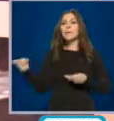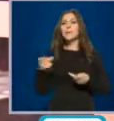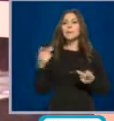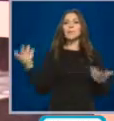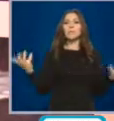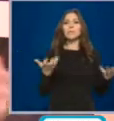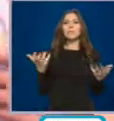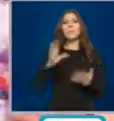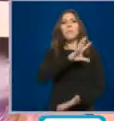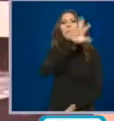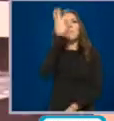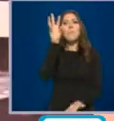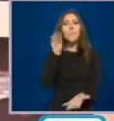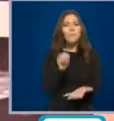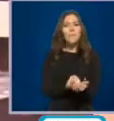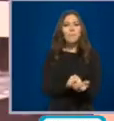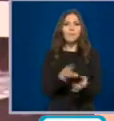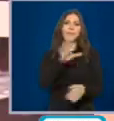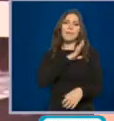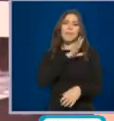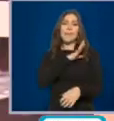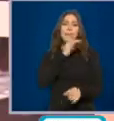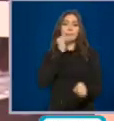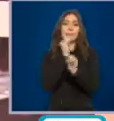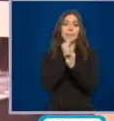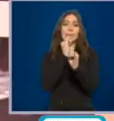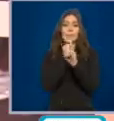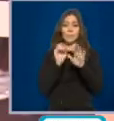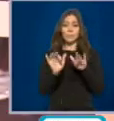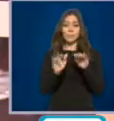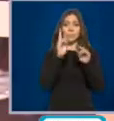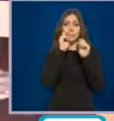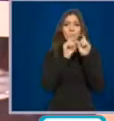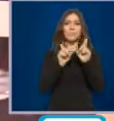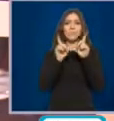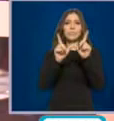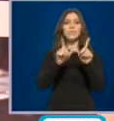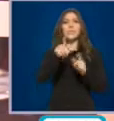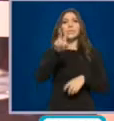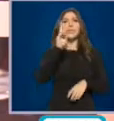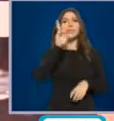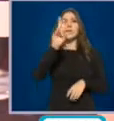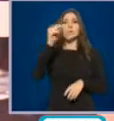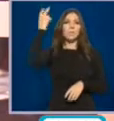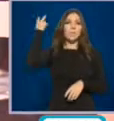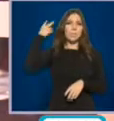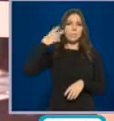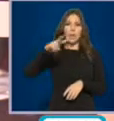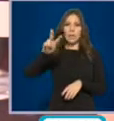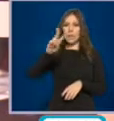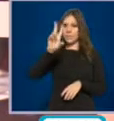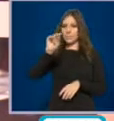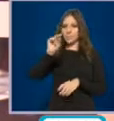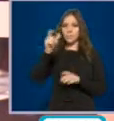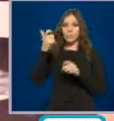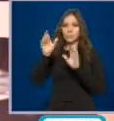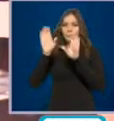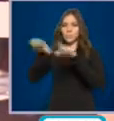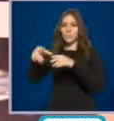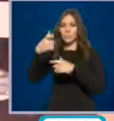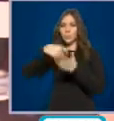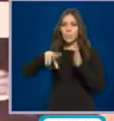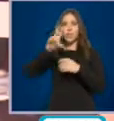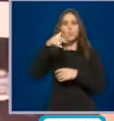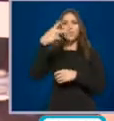realmente hay una página internet que puede uno enterarse, no es una agencia de viajes, es una página realmente donde te enteras qué